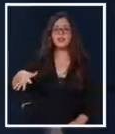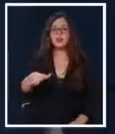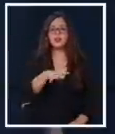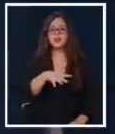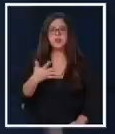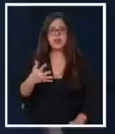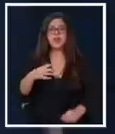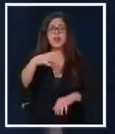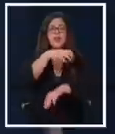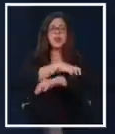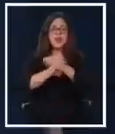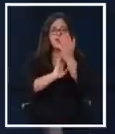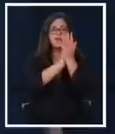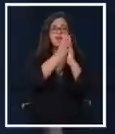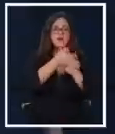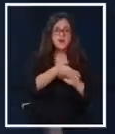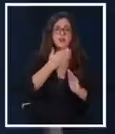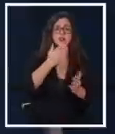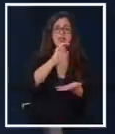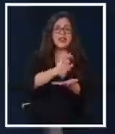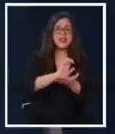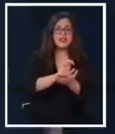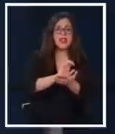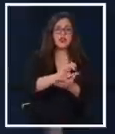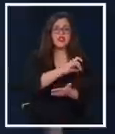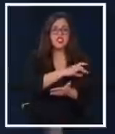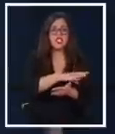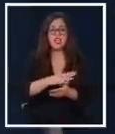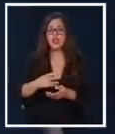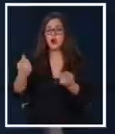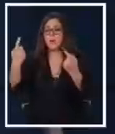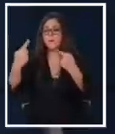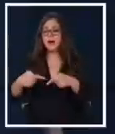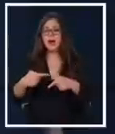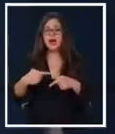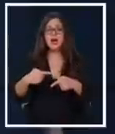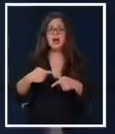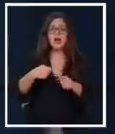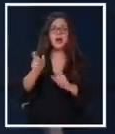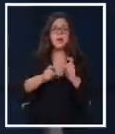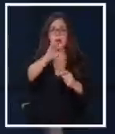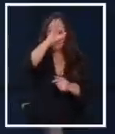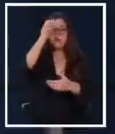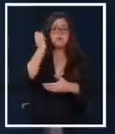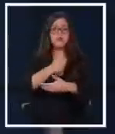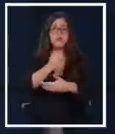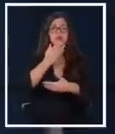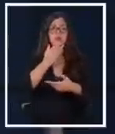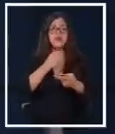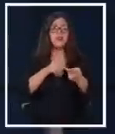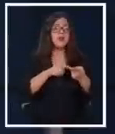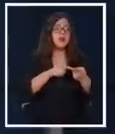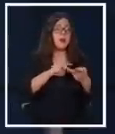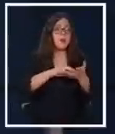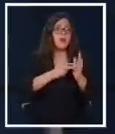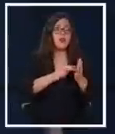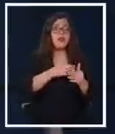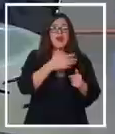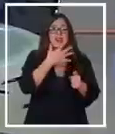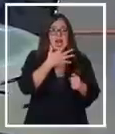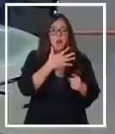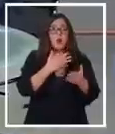la araucanía el consecuente el estado chileno y el pueblo nación mapuche hasta la falta de agua para los crianceros en la zona de monte patria